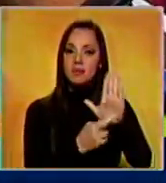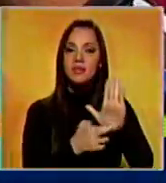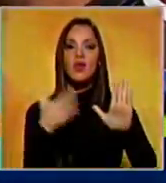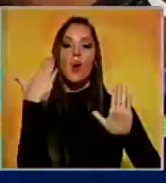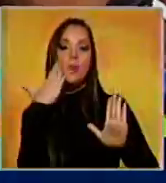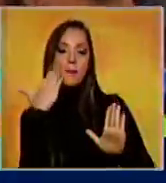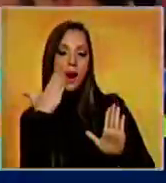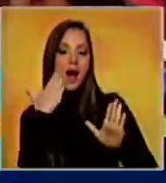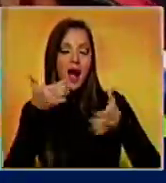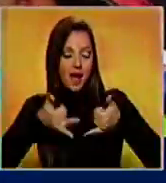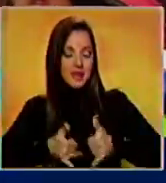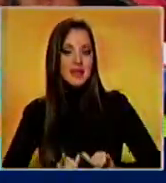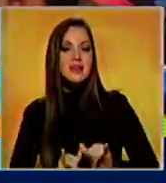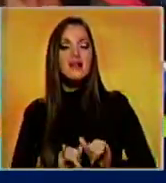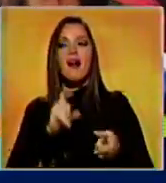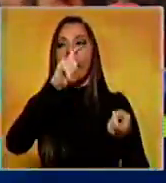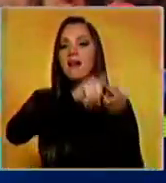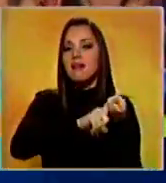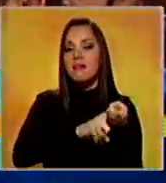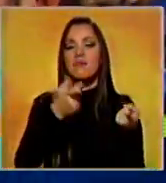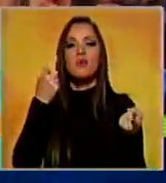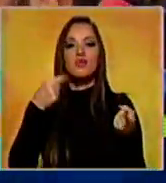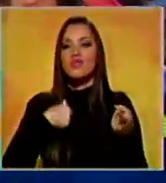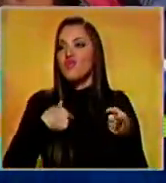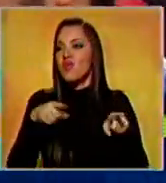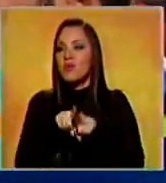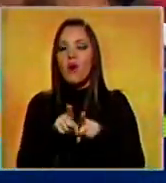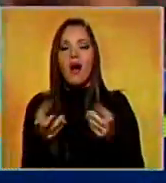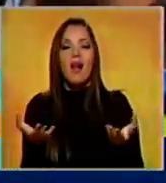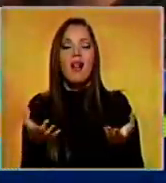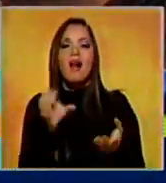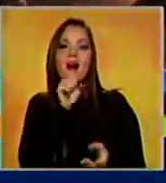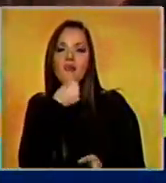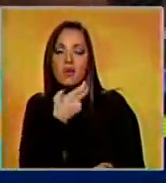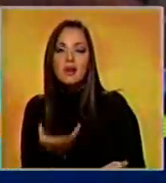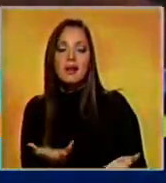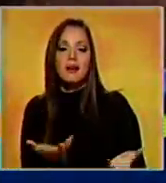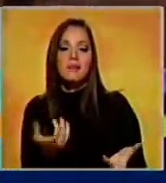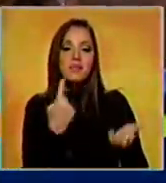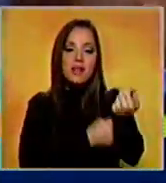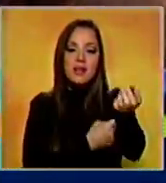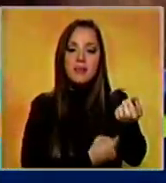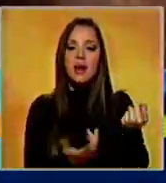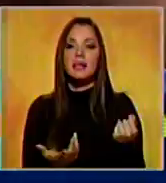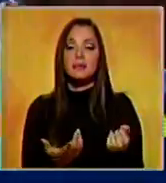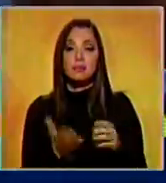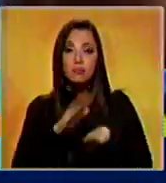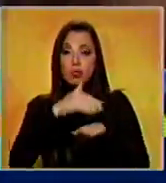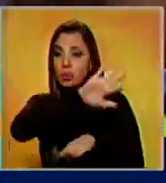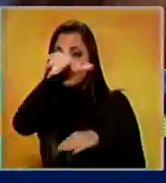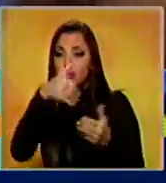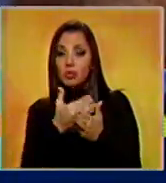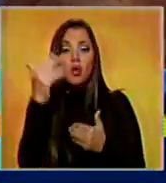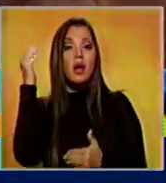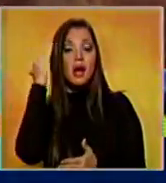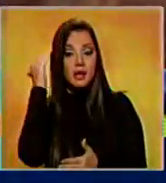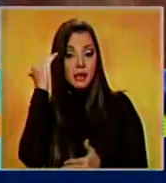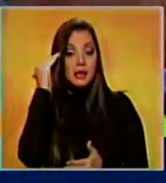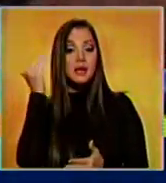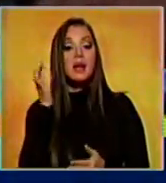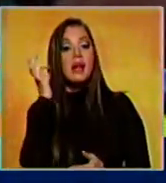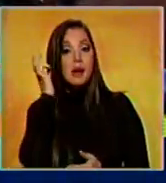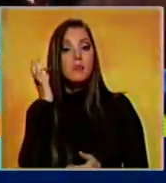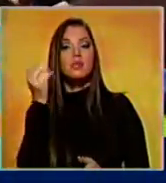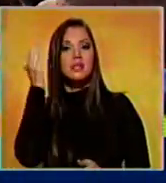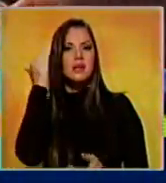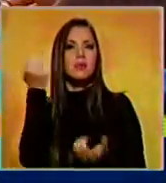madre, por la hija, por la esposa, por la abuela, por la hermana. Porque las mujeres sabemos de qué se trata esta lucha que hoy